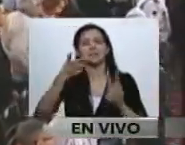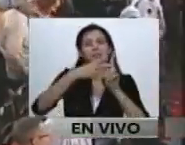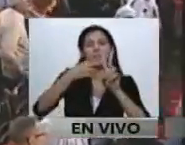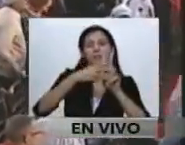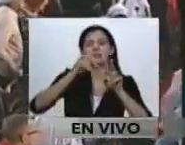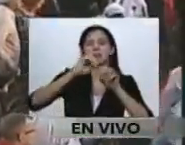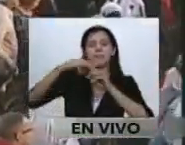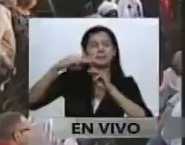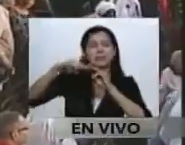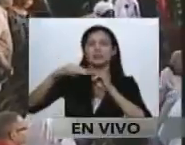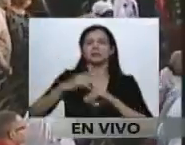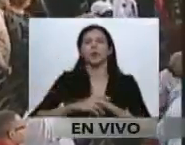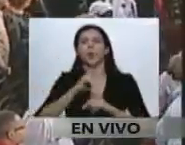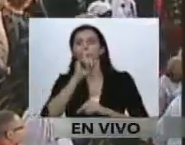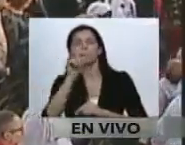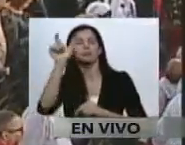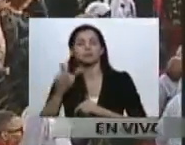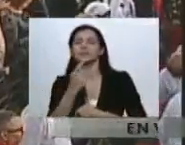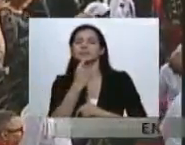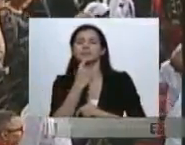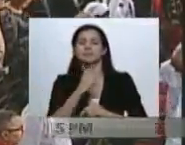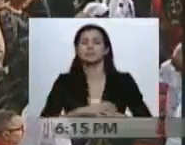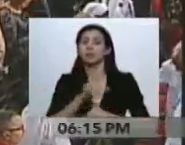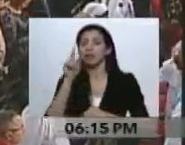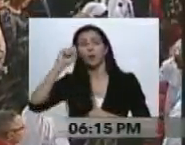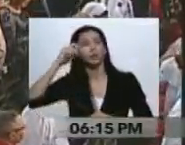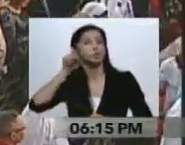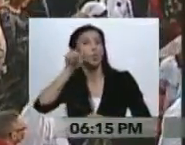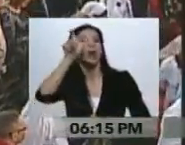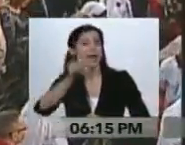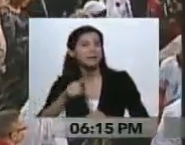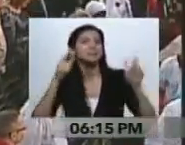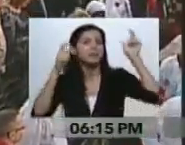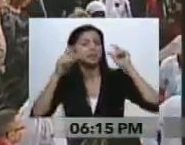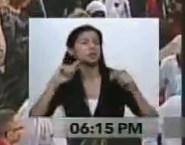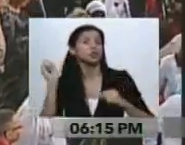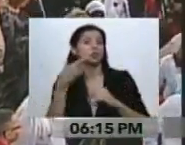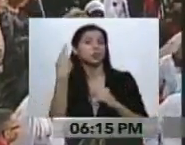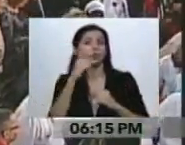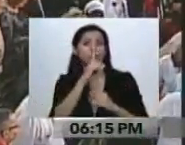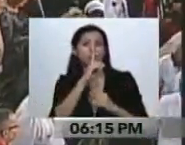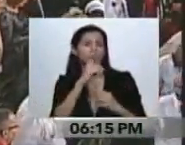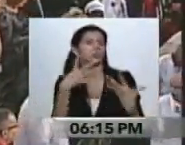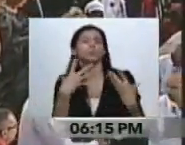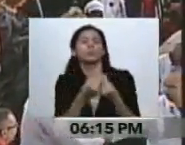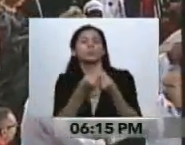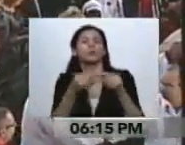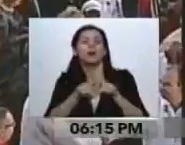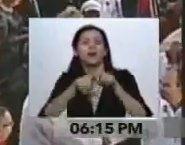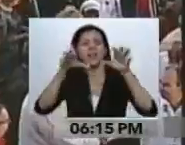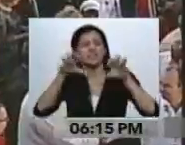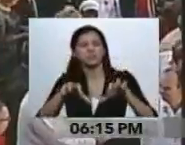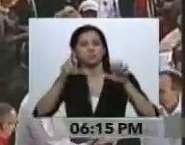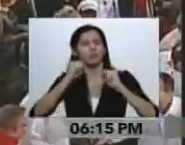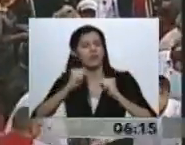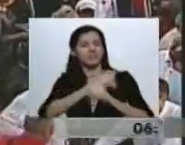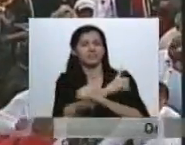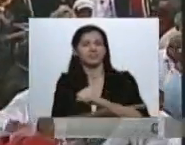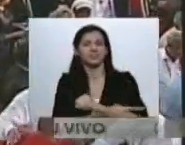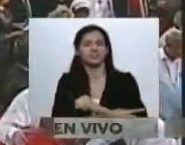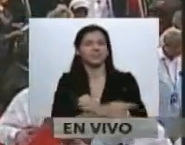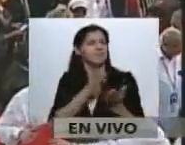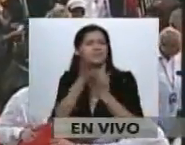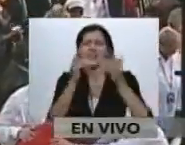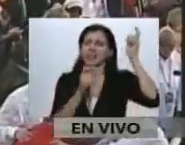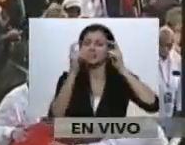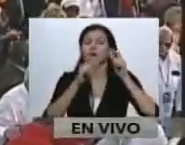Galvarino Riveros, recuerda tú, eres Chávez. Juntos somos un aguacero, leales a Chávez. Régulo La